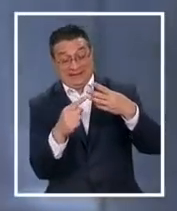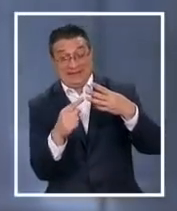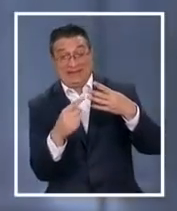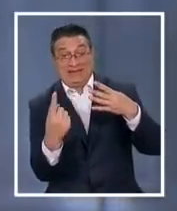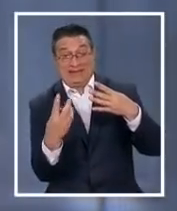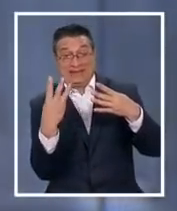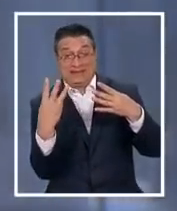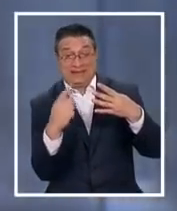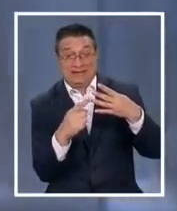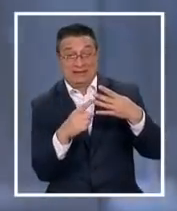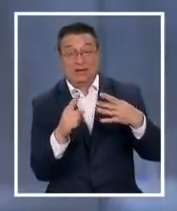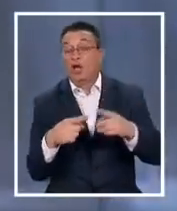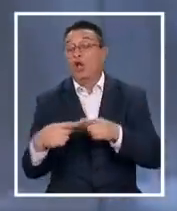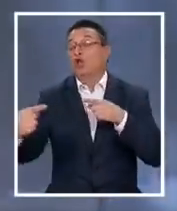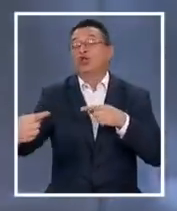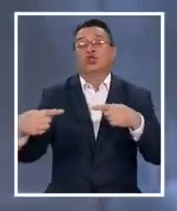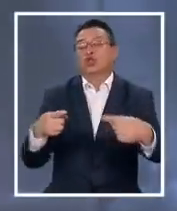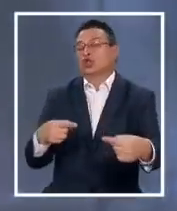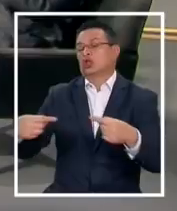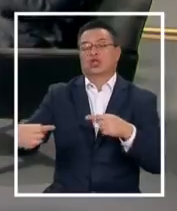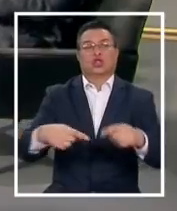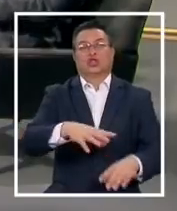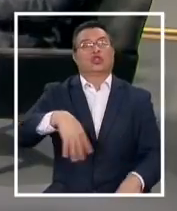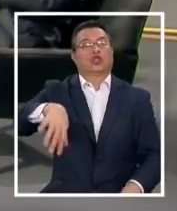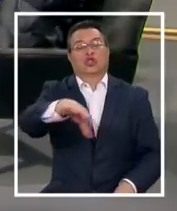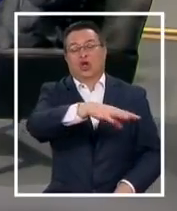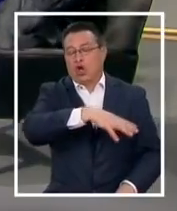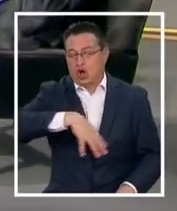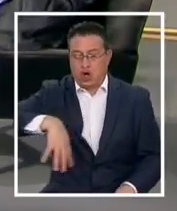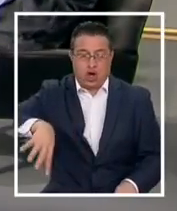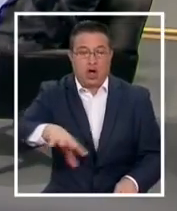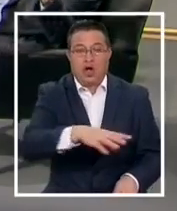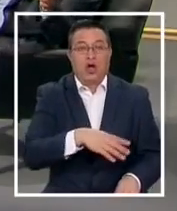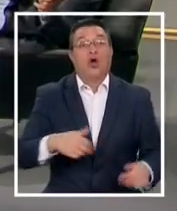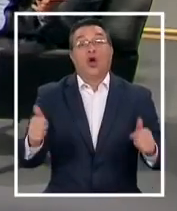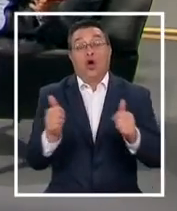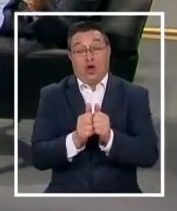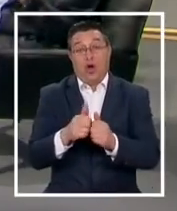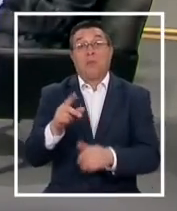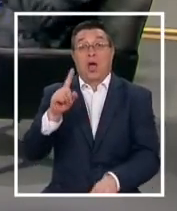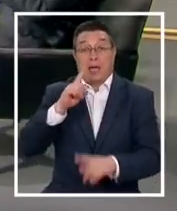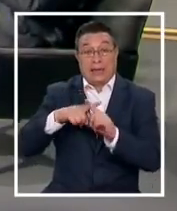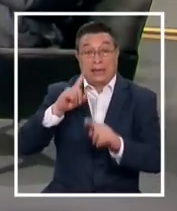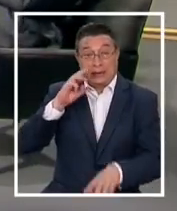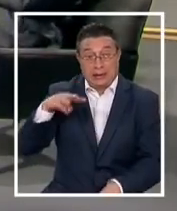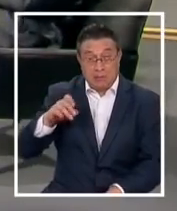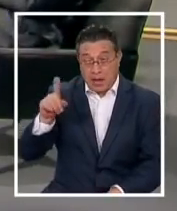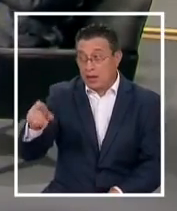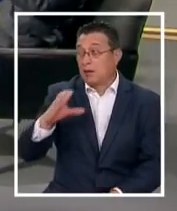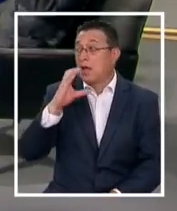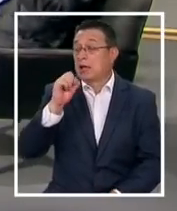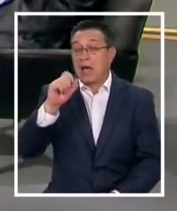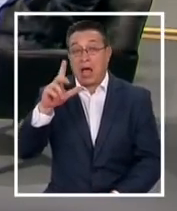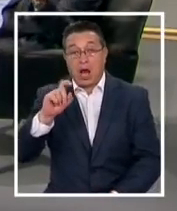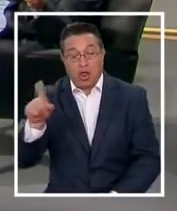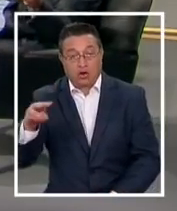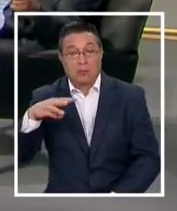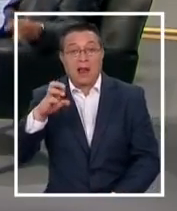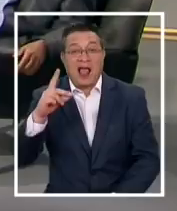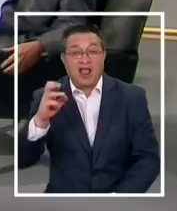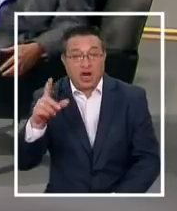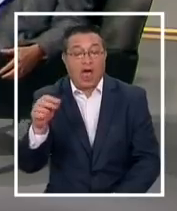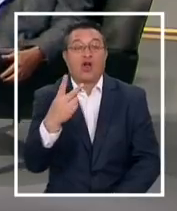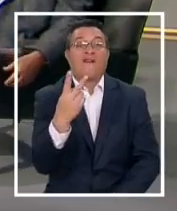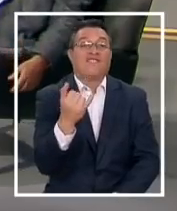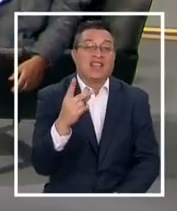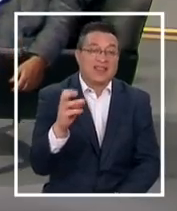es sencillamente todos con todos. La clásica. En la Unidad Constituyente, con Jimena Rincón, con Carlos Maldonado, con Pablo Vidal.